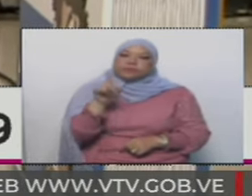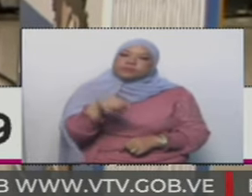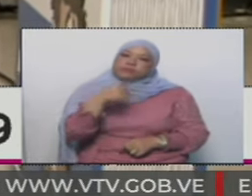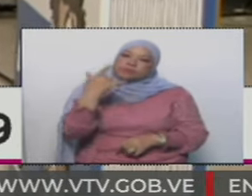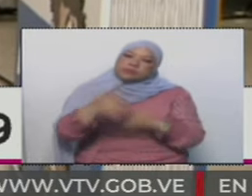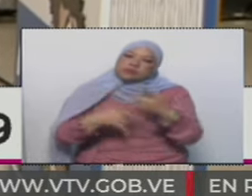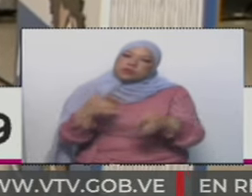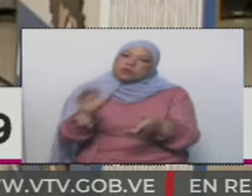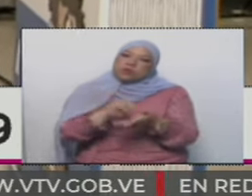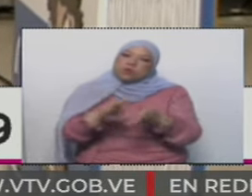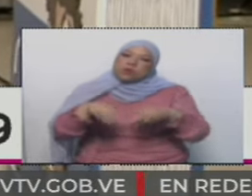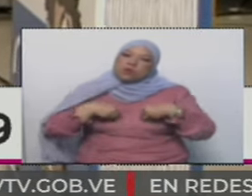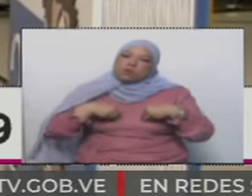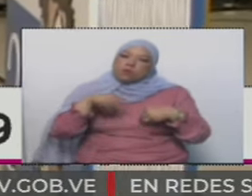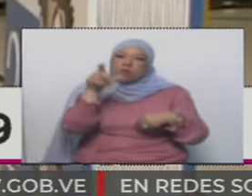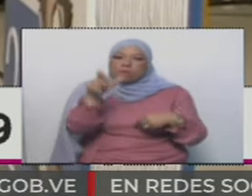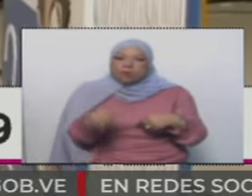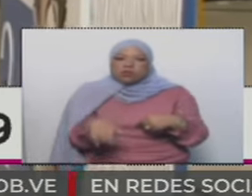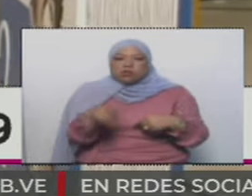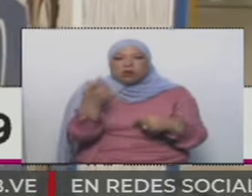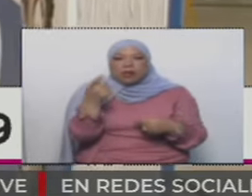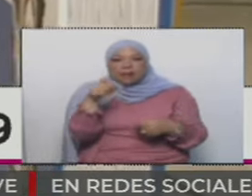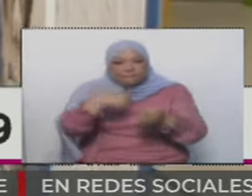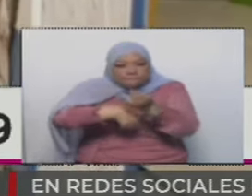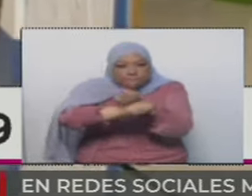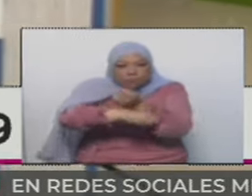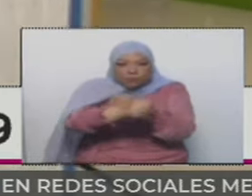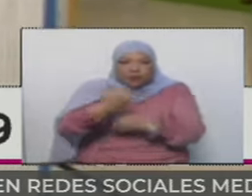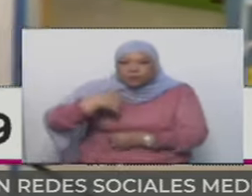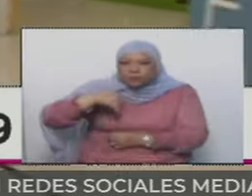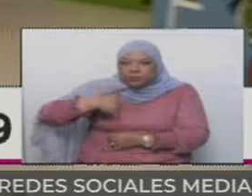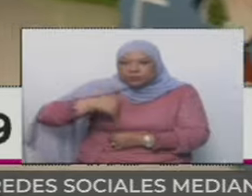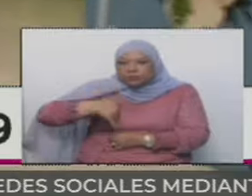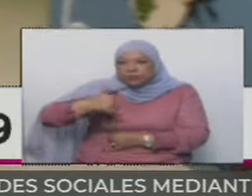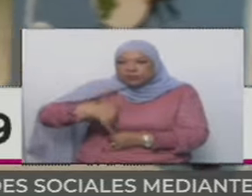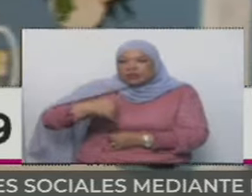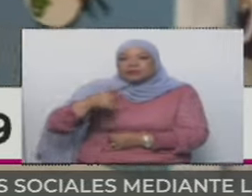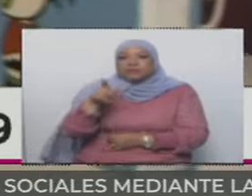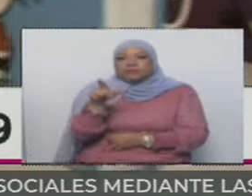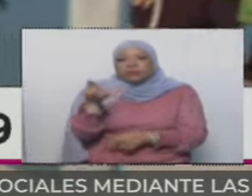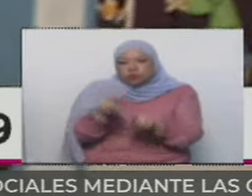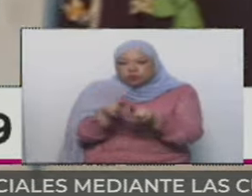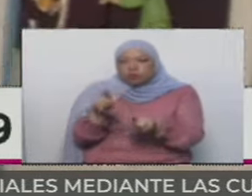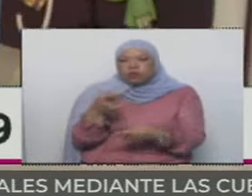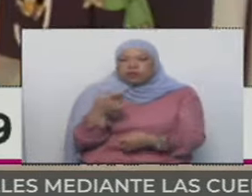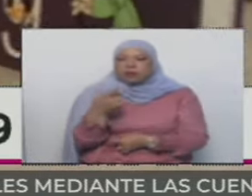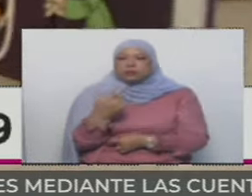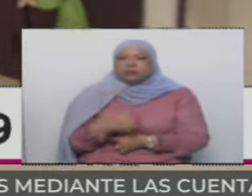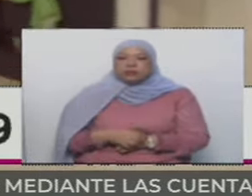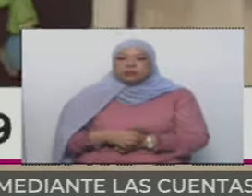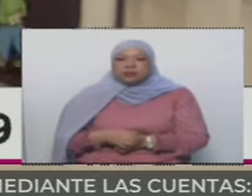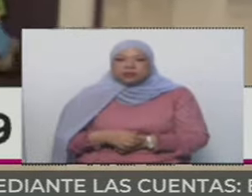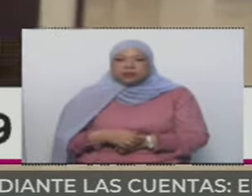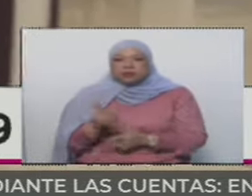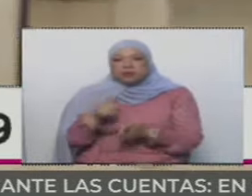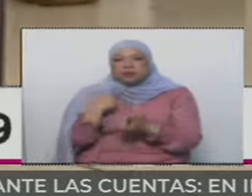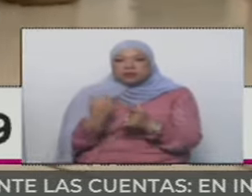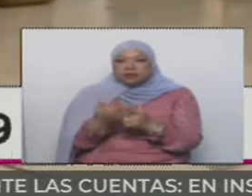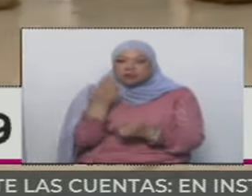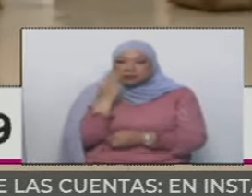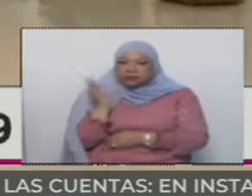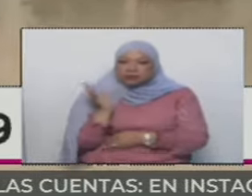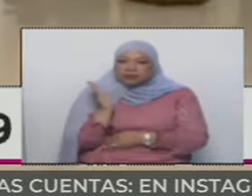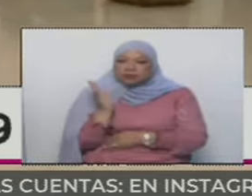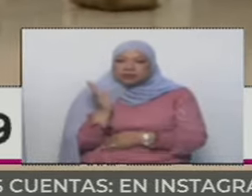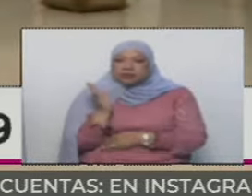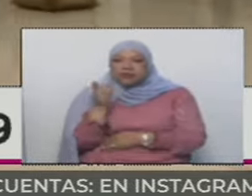siempre recordamos a Diego Armando Maradona. Es hora de recordar a los grandes. Por aquí tenemos entonces a